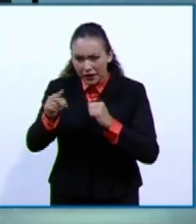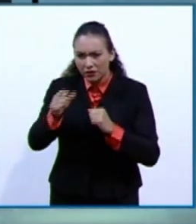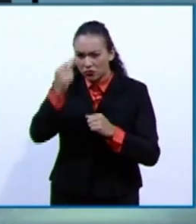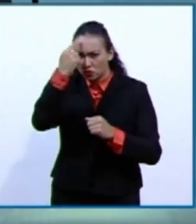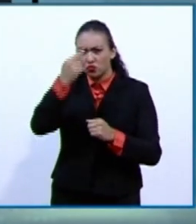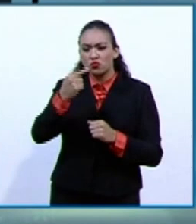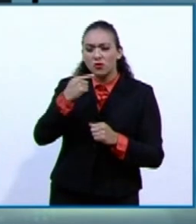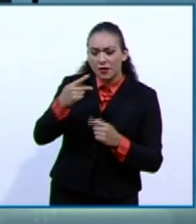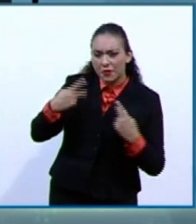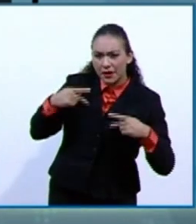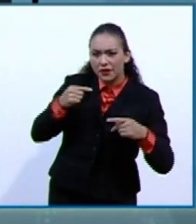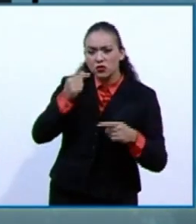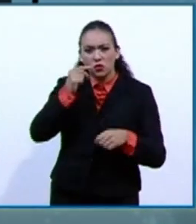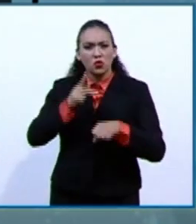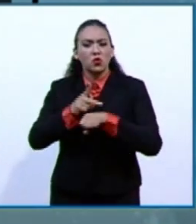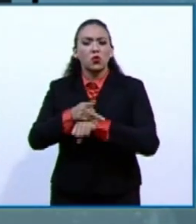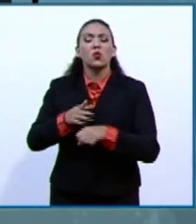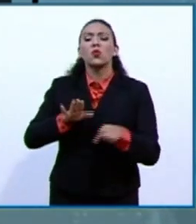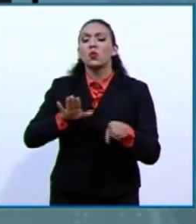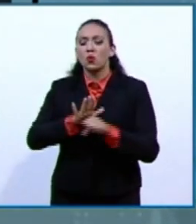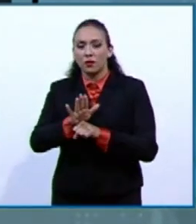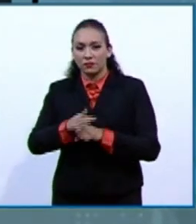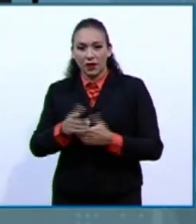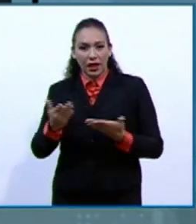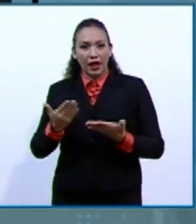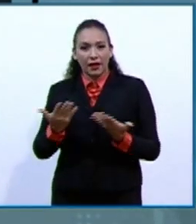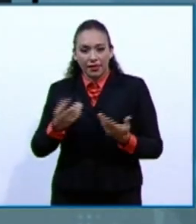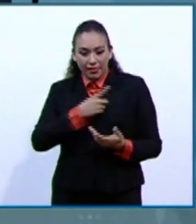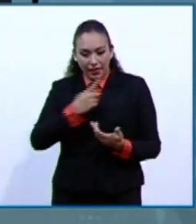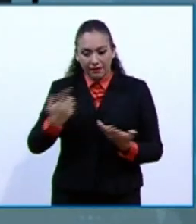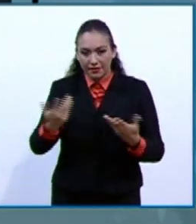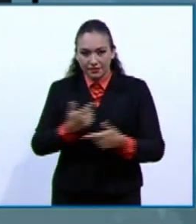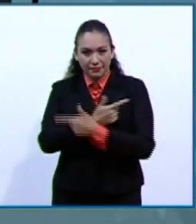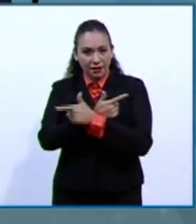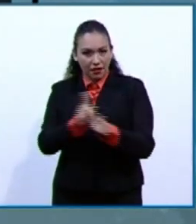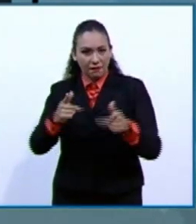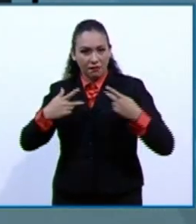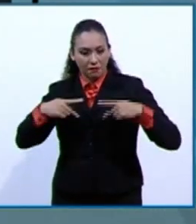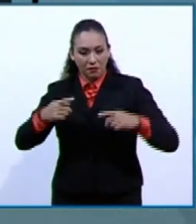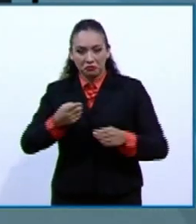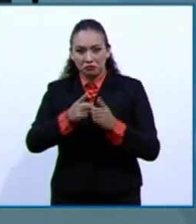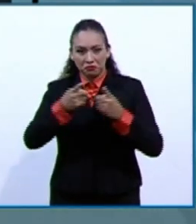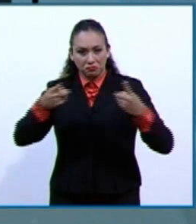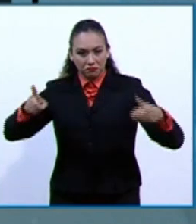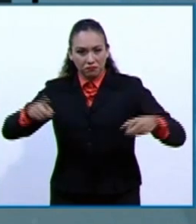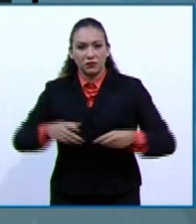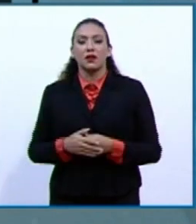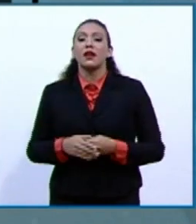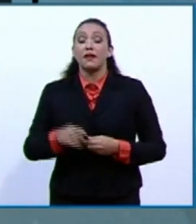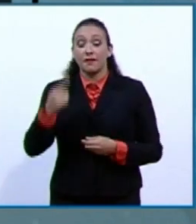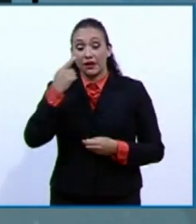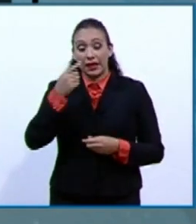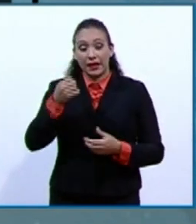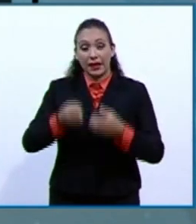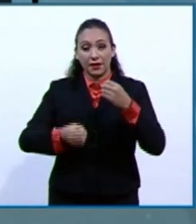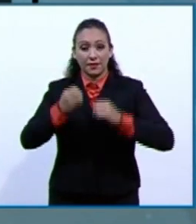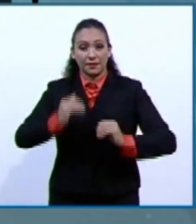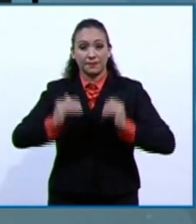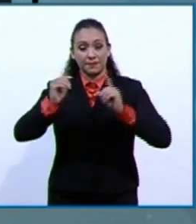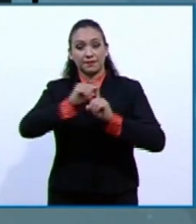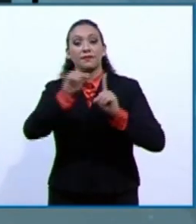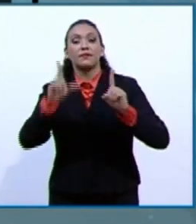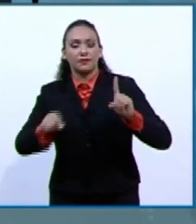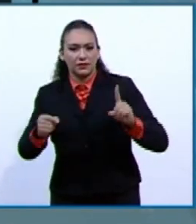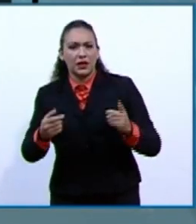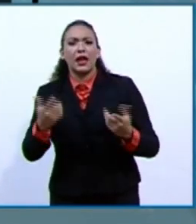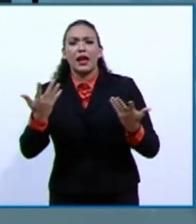igualdad, no discriminación y libertad de tránsito, destacó el máximo tribunal como parte de la campaña 100 sentencias de la Corte